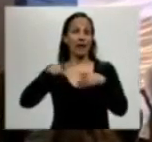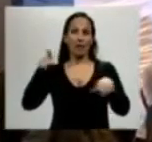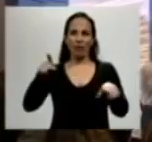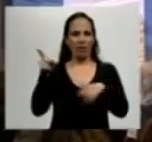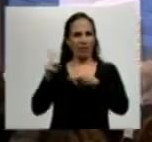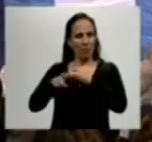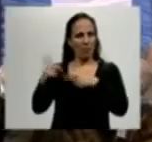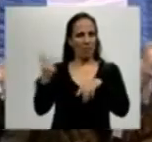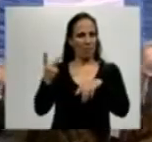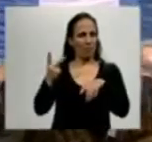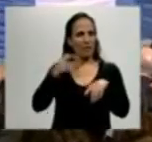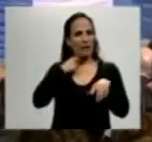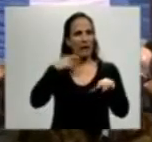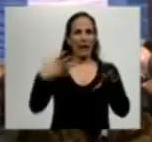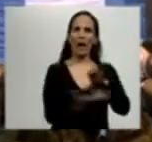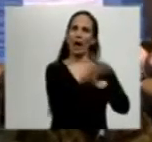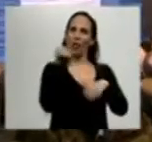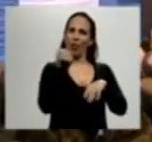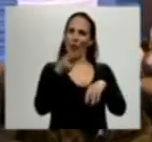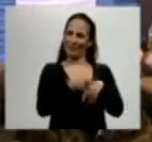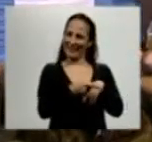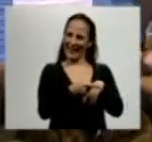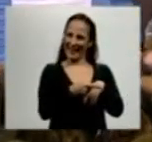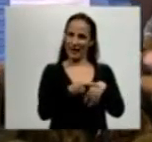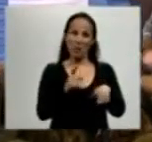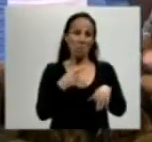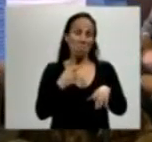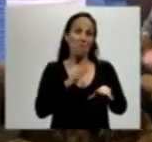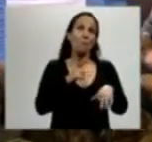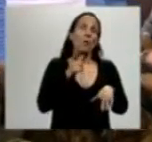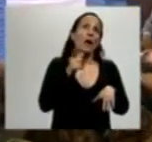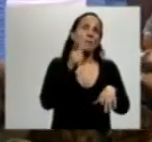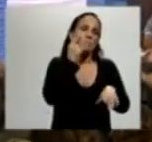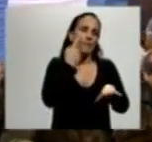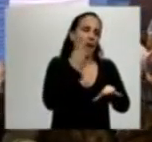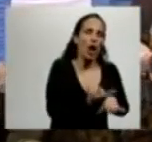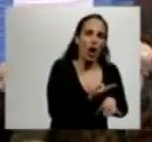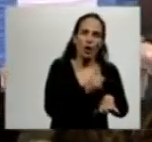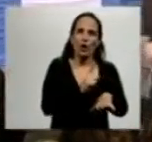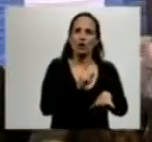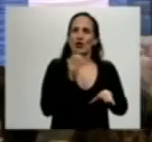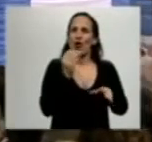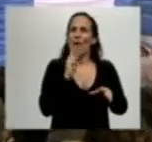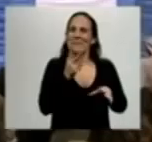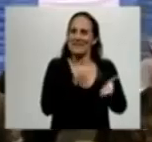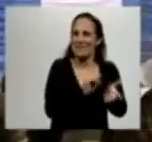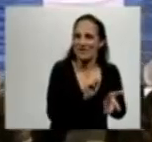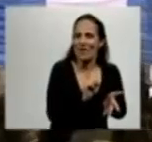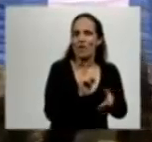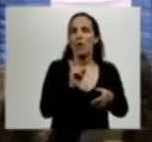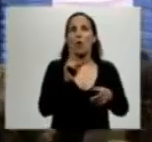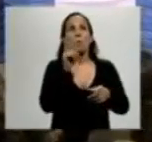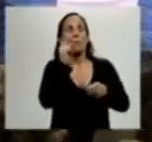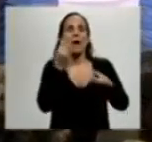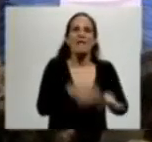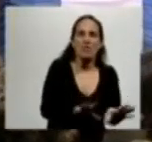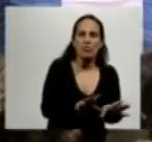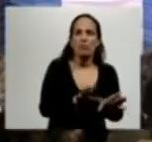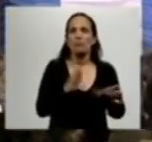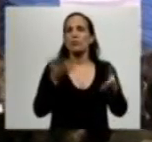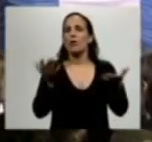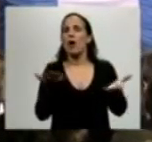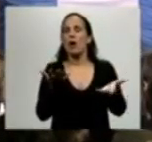quiere adoptar ese chiquito que a lo mejor no fue reconocido, fue abandonado por su padre,